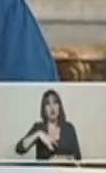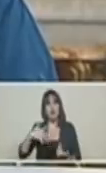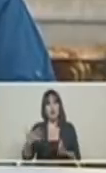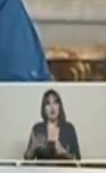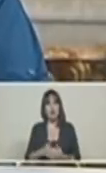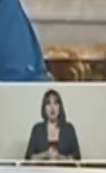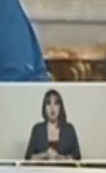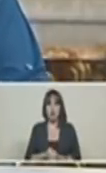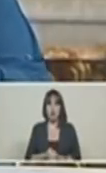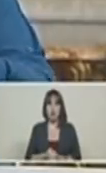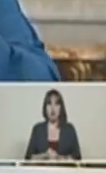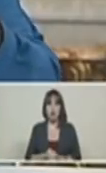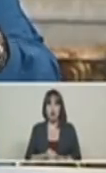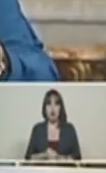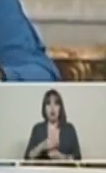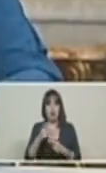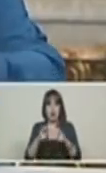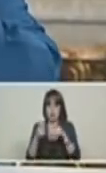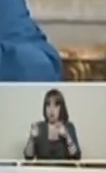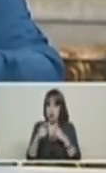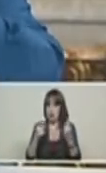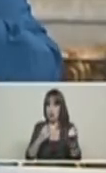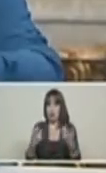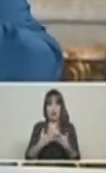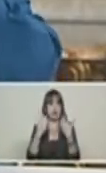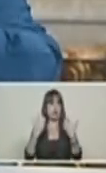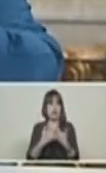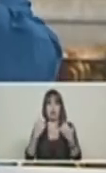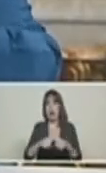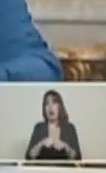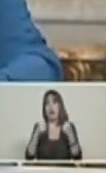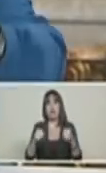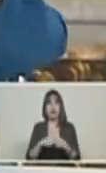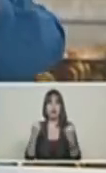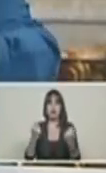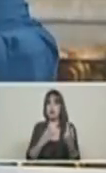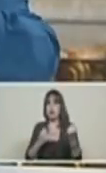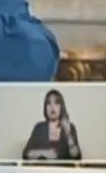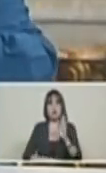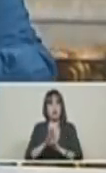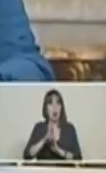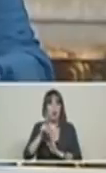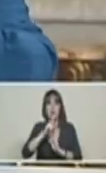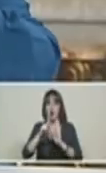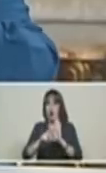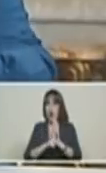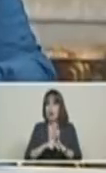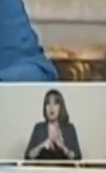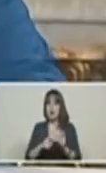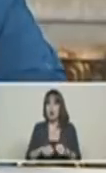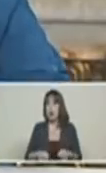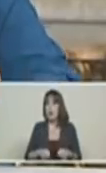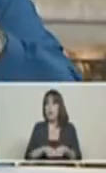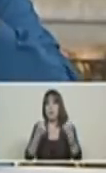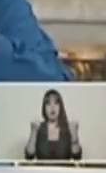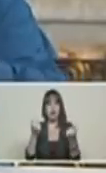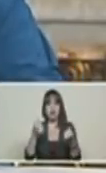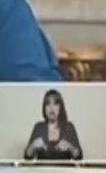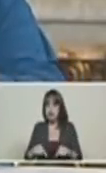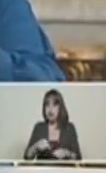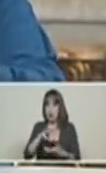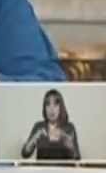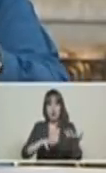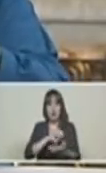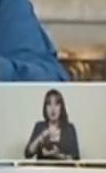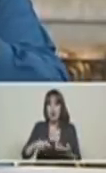Para hacer del billete un instrumento de guerra y sabotear el programa de recuperación económica. Es un saboteo al pueblo, es un